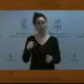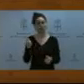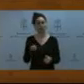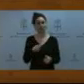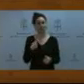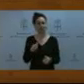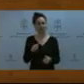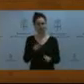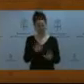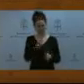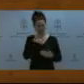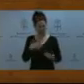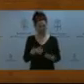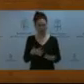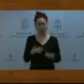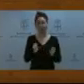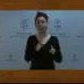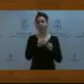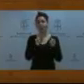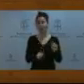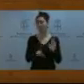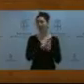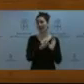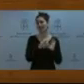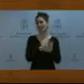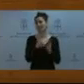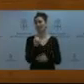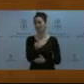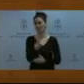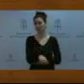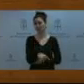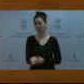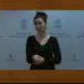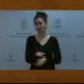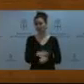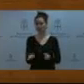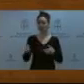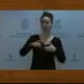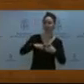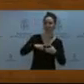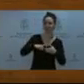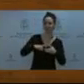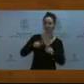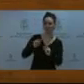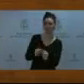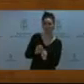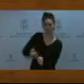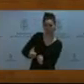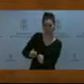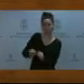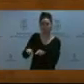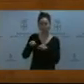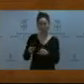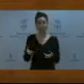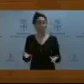seguridad jurídica de la participación de este colectivo. ¿Qué más quieren? Yo, de verdad, es que escuchando